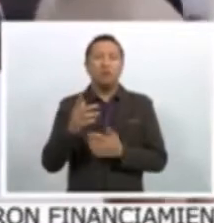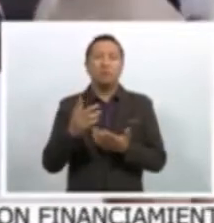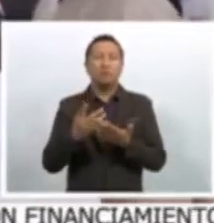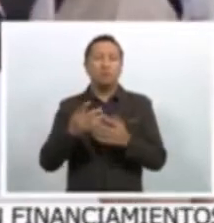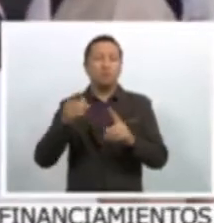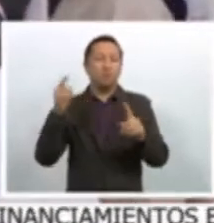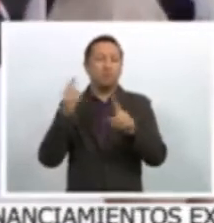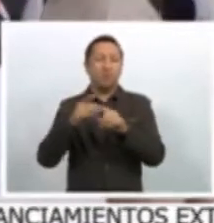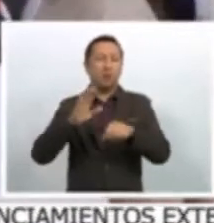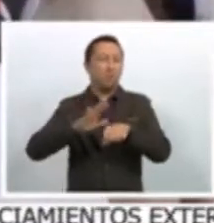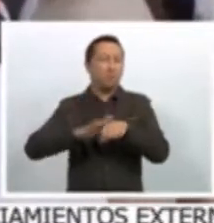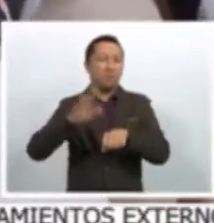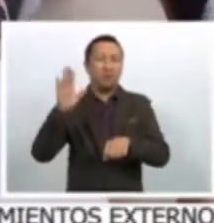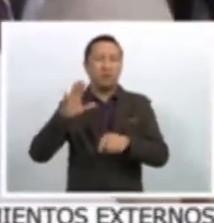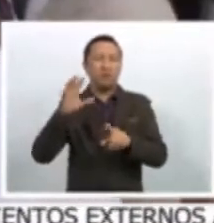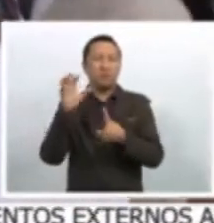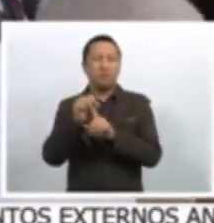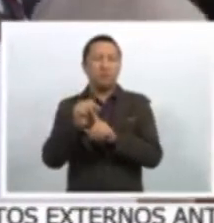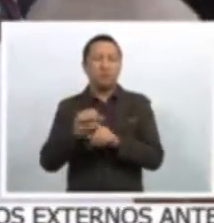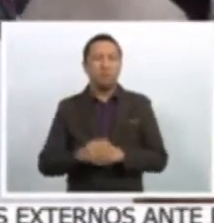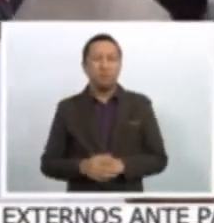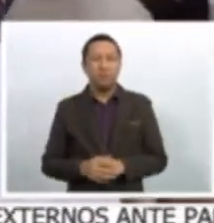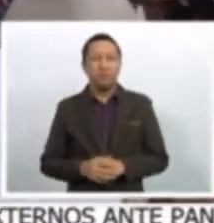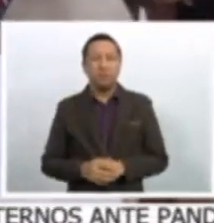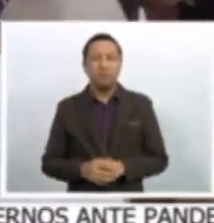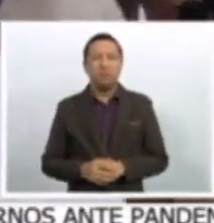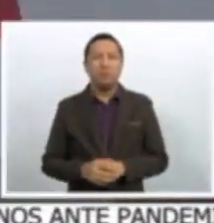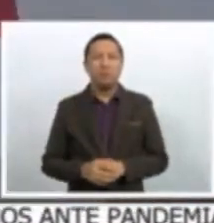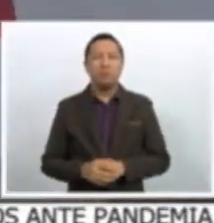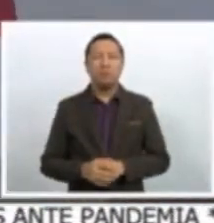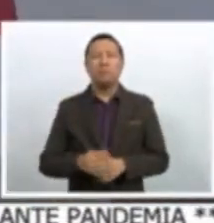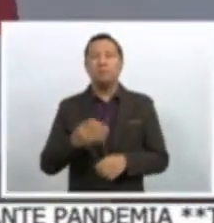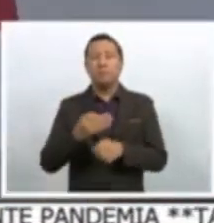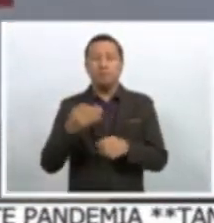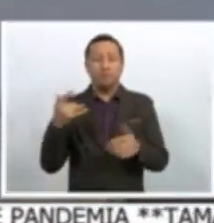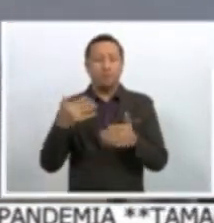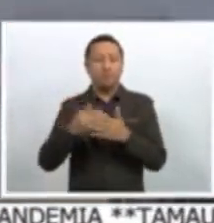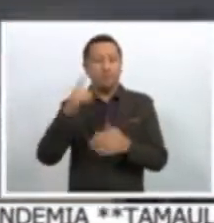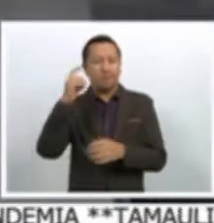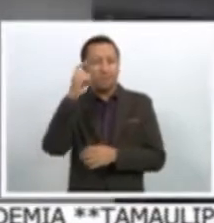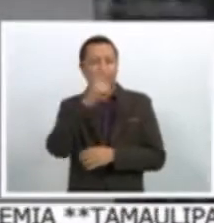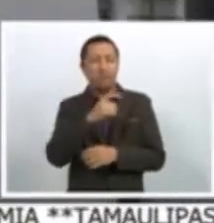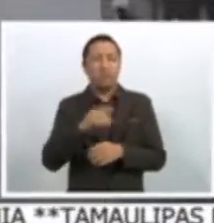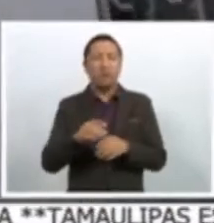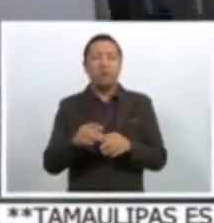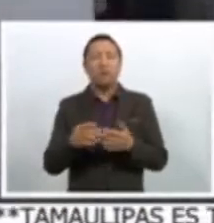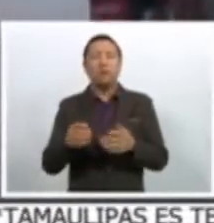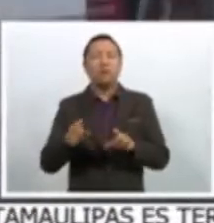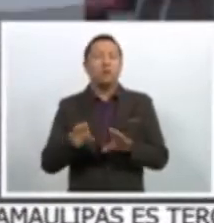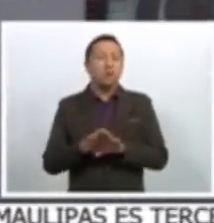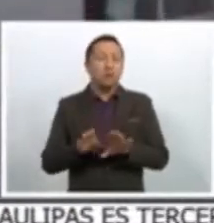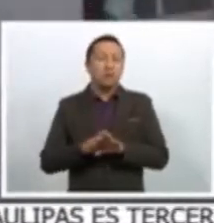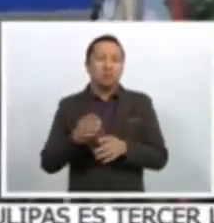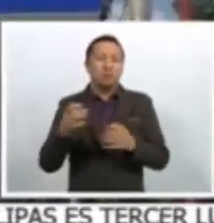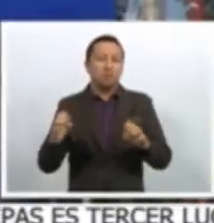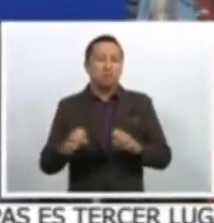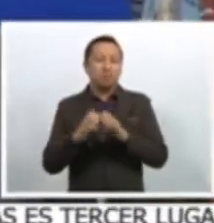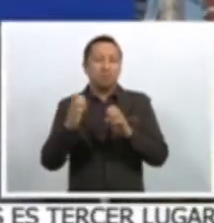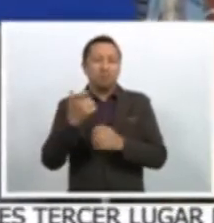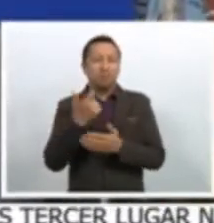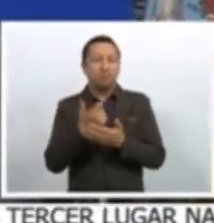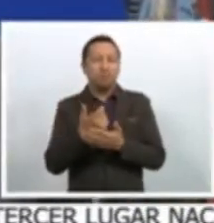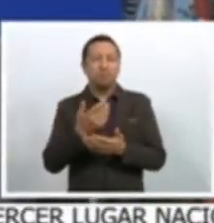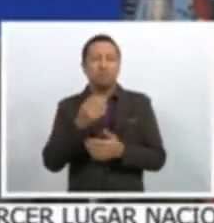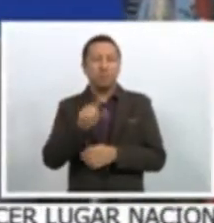proyectado. Reiteró que con la emergencia sanitaria la situación se torna muy complicada, pero como se ven las cosas, está seguro el pago de aguinaldos